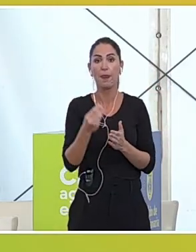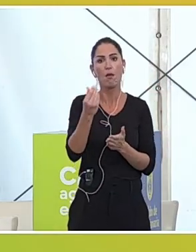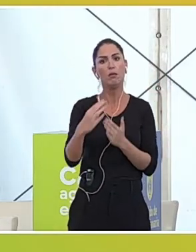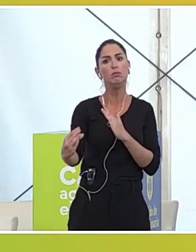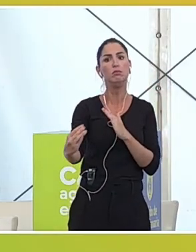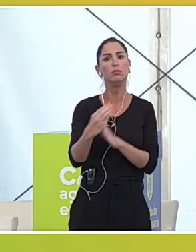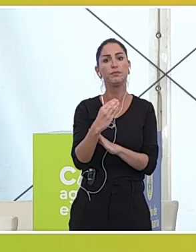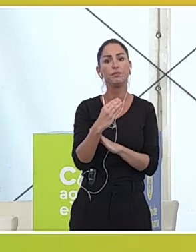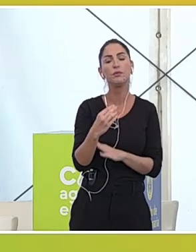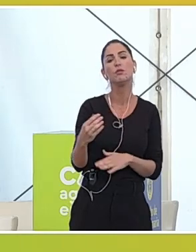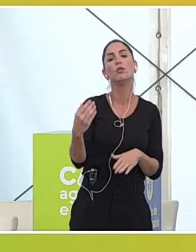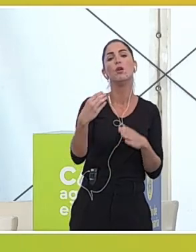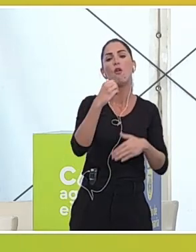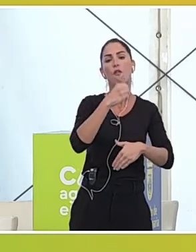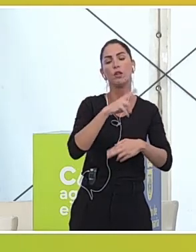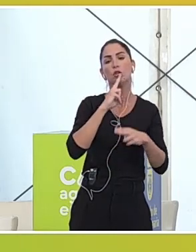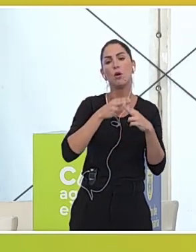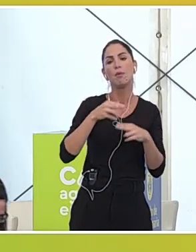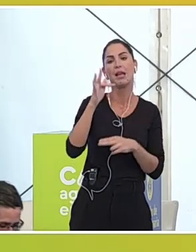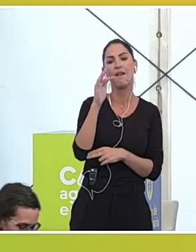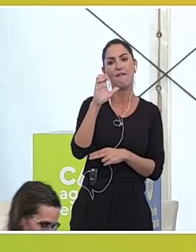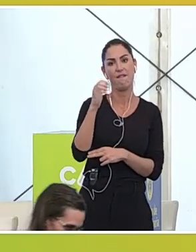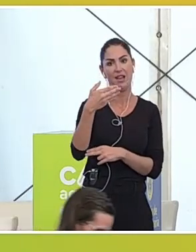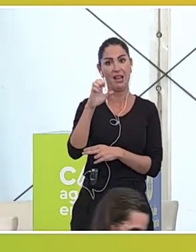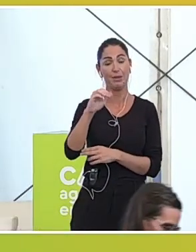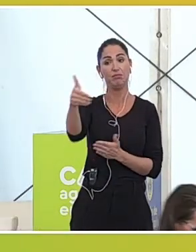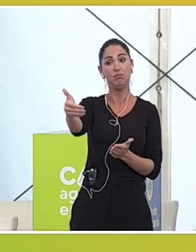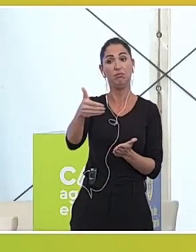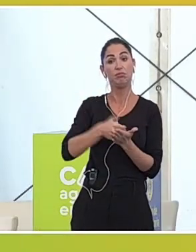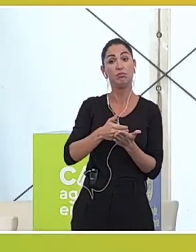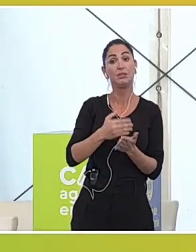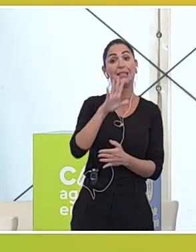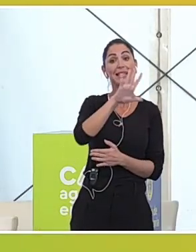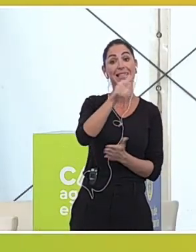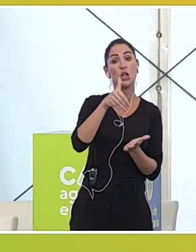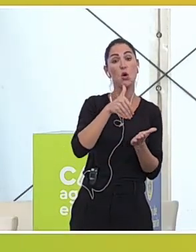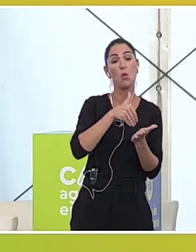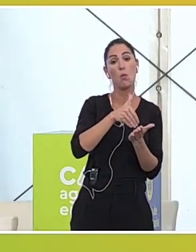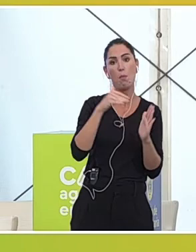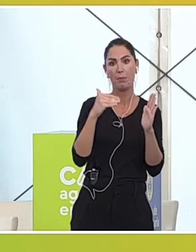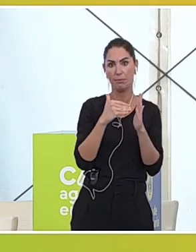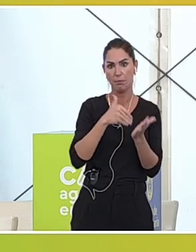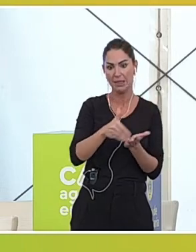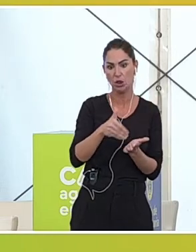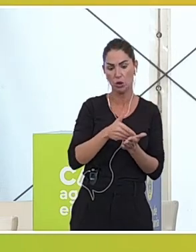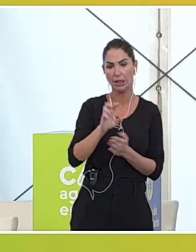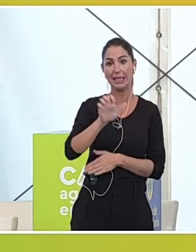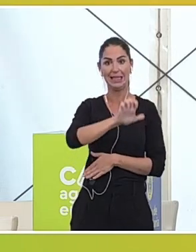fondos FEDER y nos lleva a un importe total de casi 5,5 millones de euros. ¿Vale? De ahí la